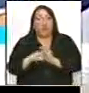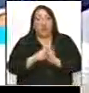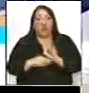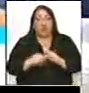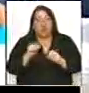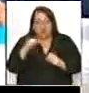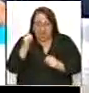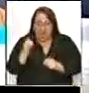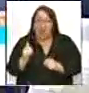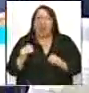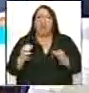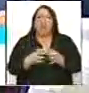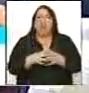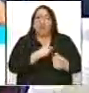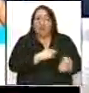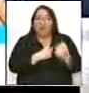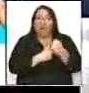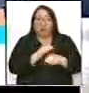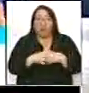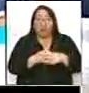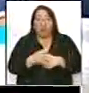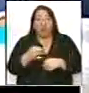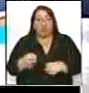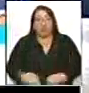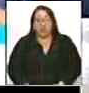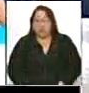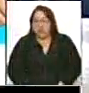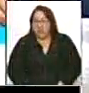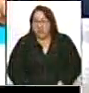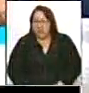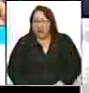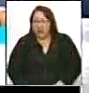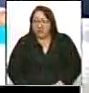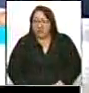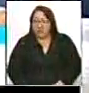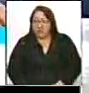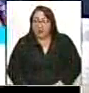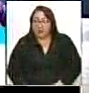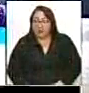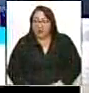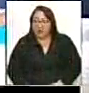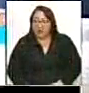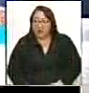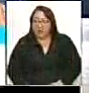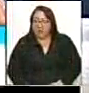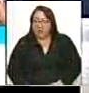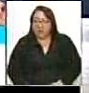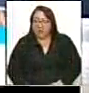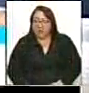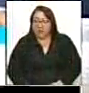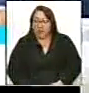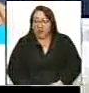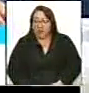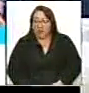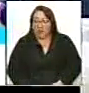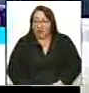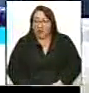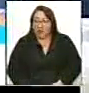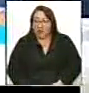una fortaleza expandida por todo el territorio nacional. En las últimas elecciones, Alianza para el Progreso ganó